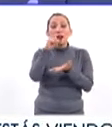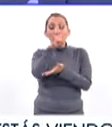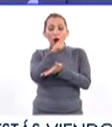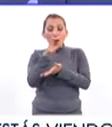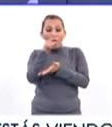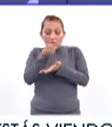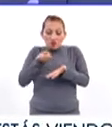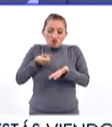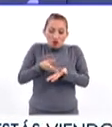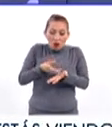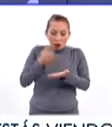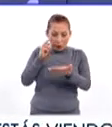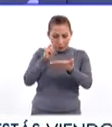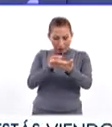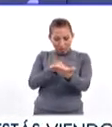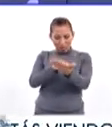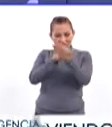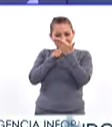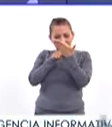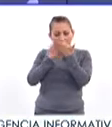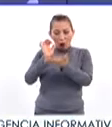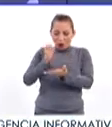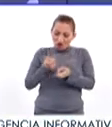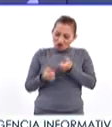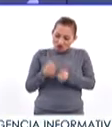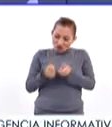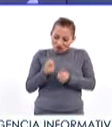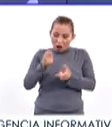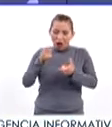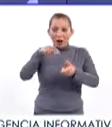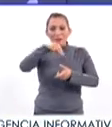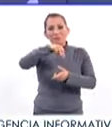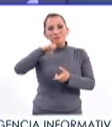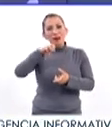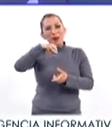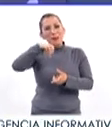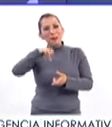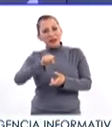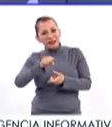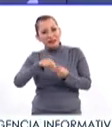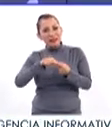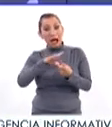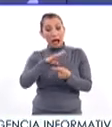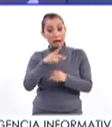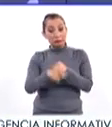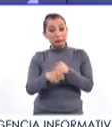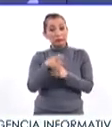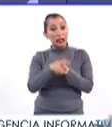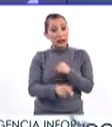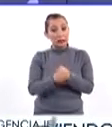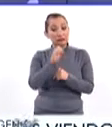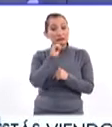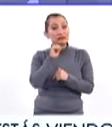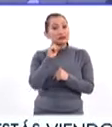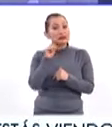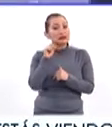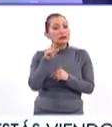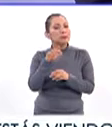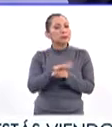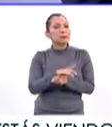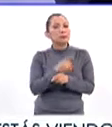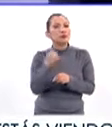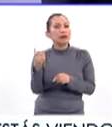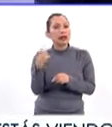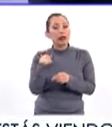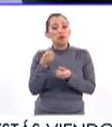que utilicen, sea visual, sea escrito, ya comparten memes, hay un peligro también